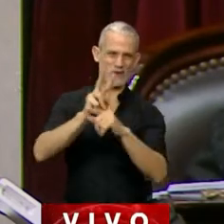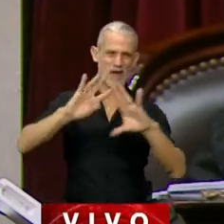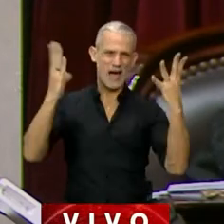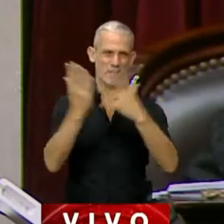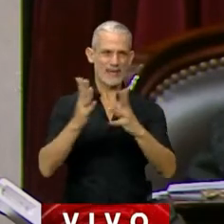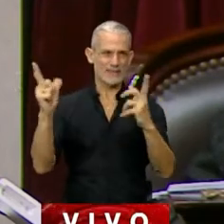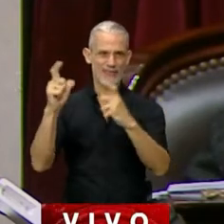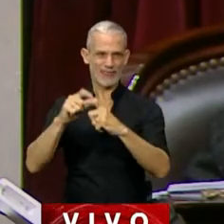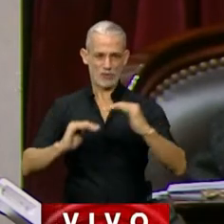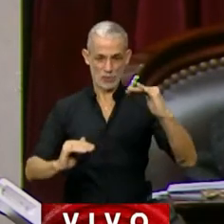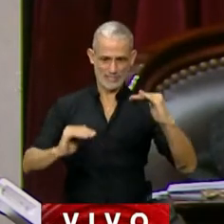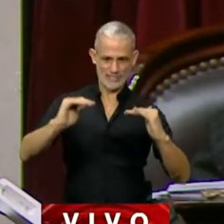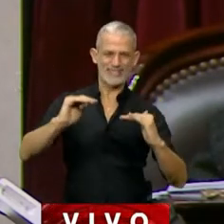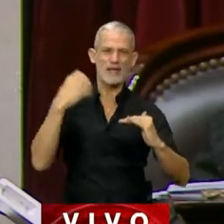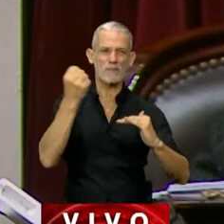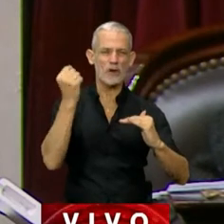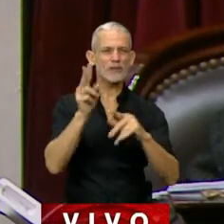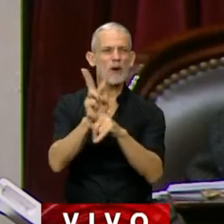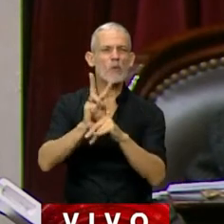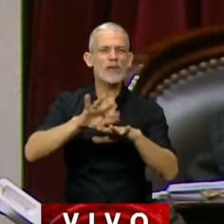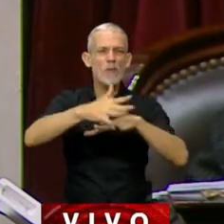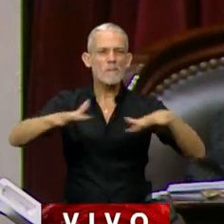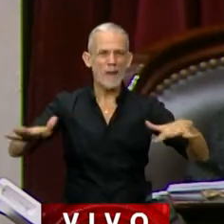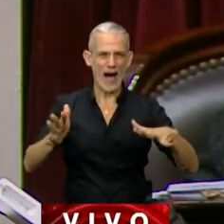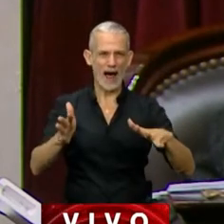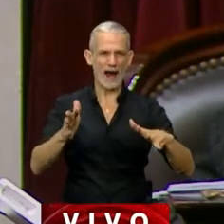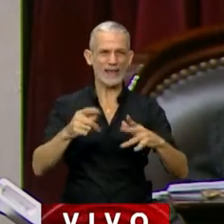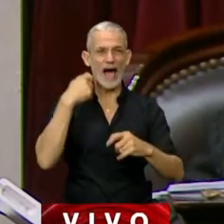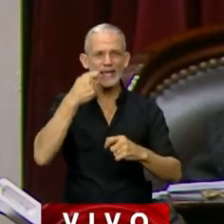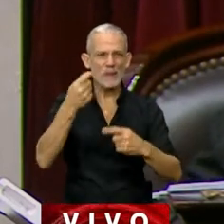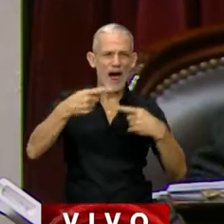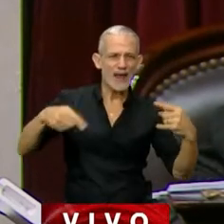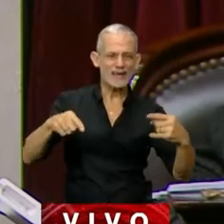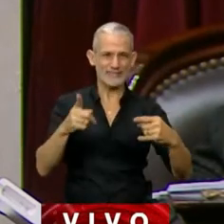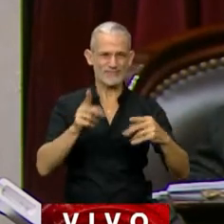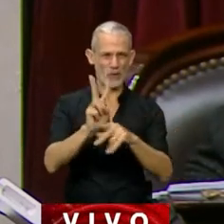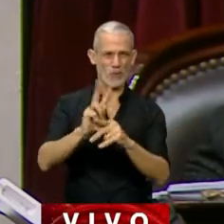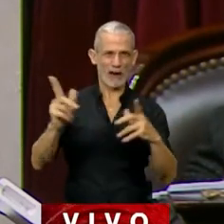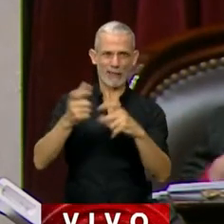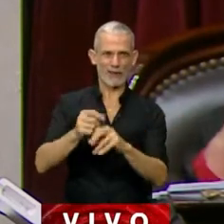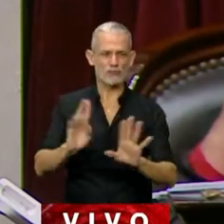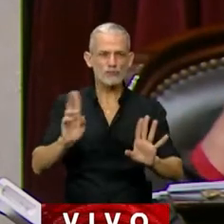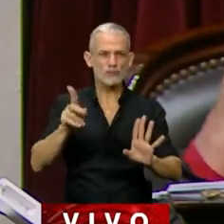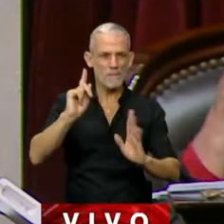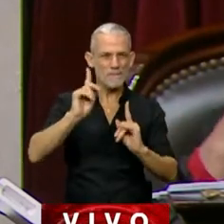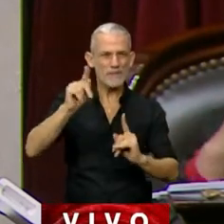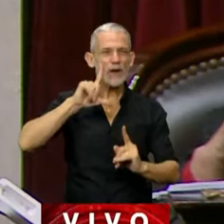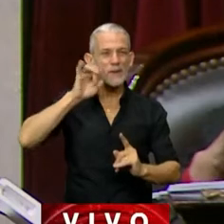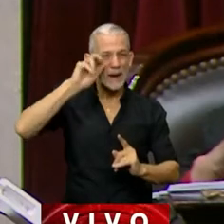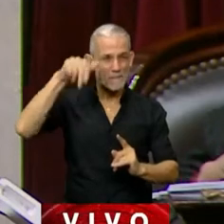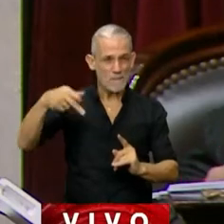ambiente que son vitales para el cuidado del mar y las especies, y por eso él mismo afirmaba